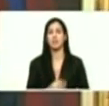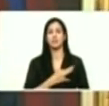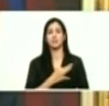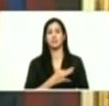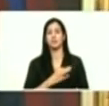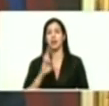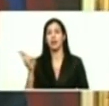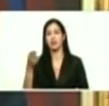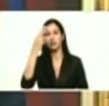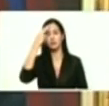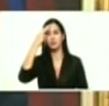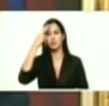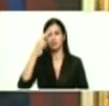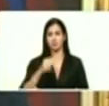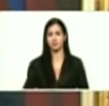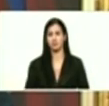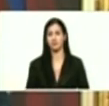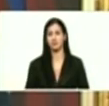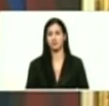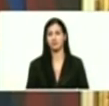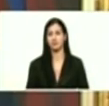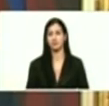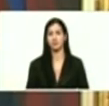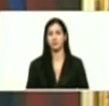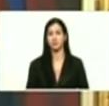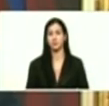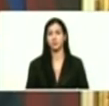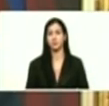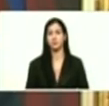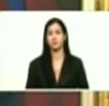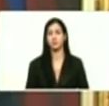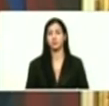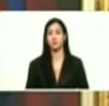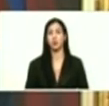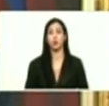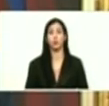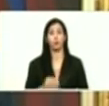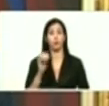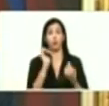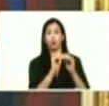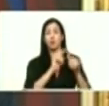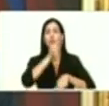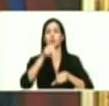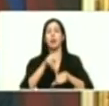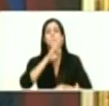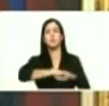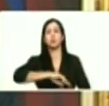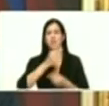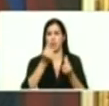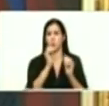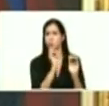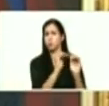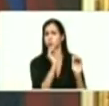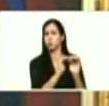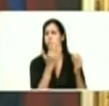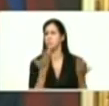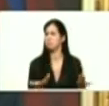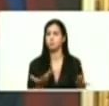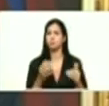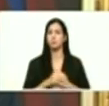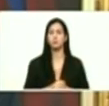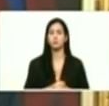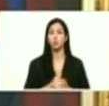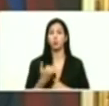Castro Héctor Rodríguez perdón y este fondo nacional de emisiones lo que